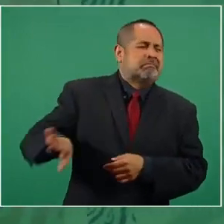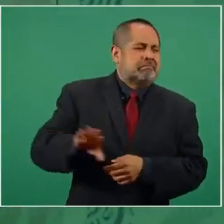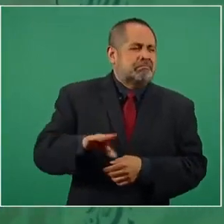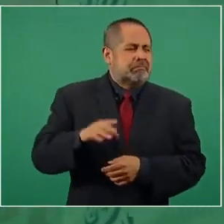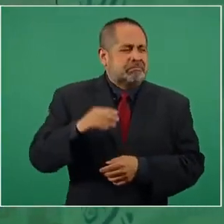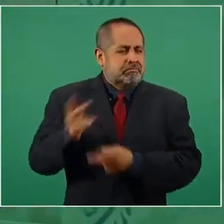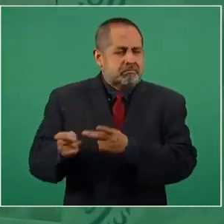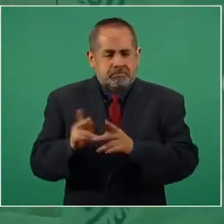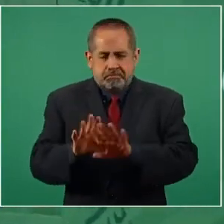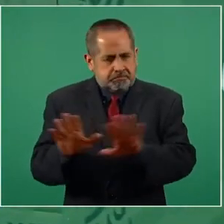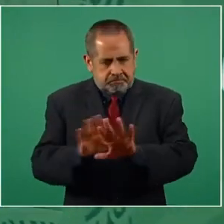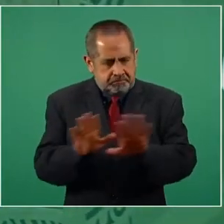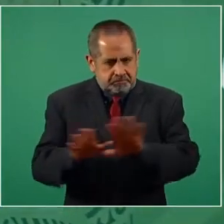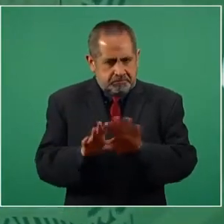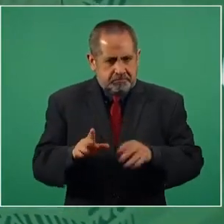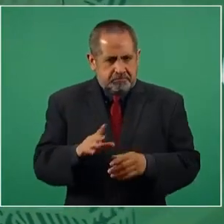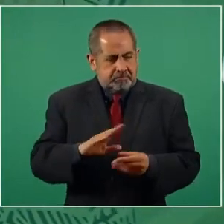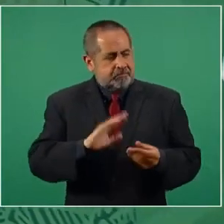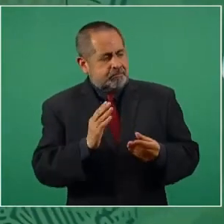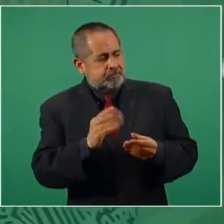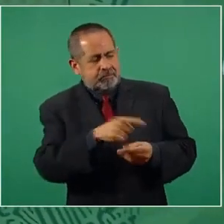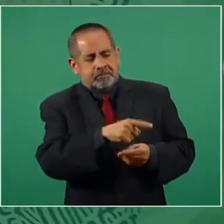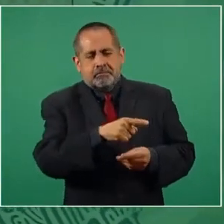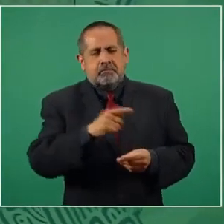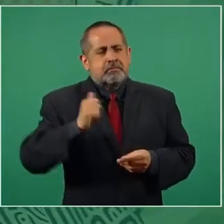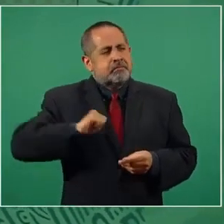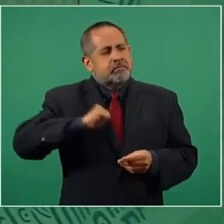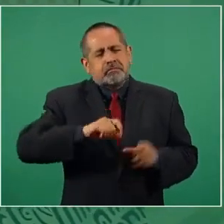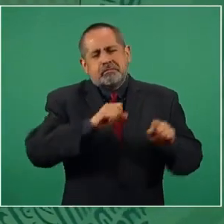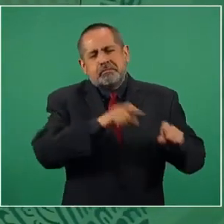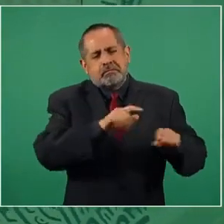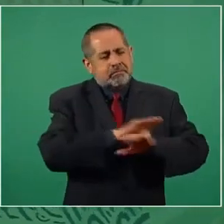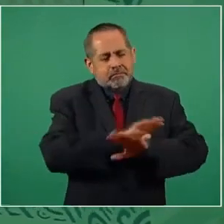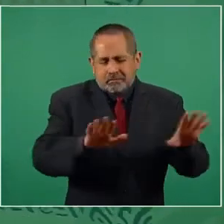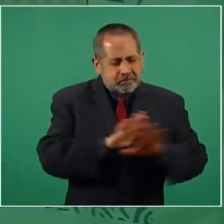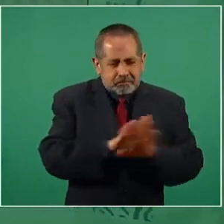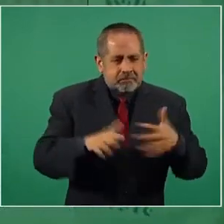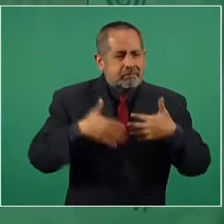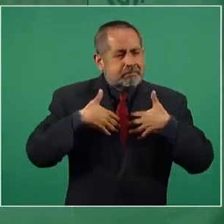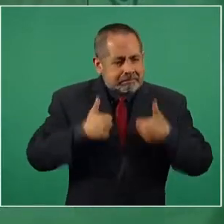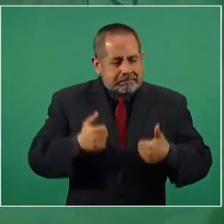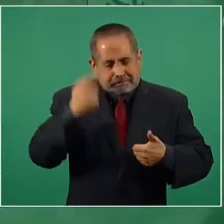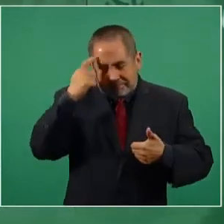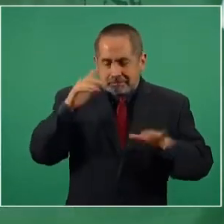se quedaron en el almanaque. No entendieron